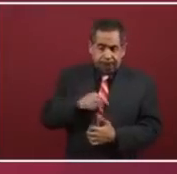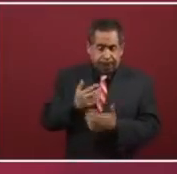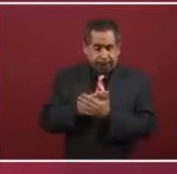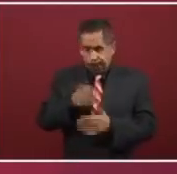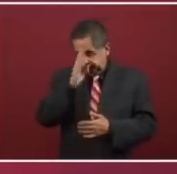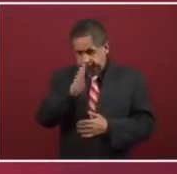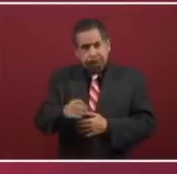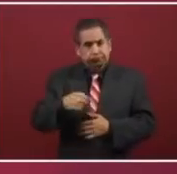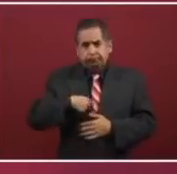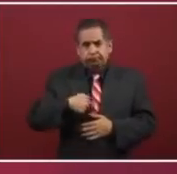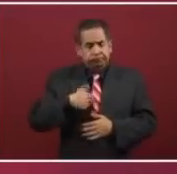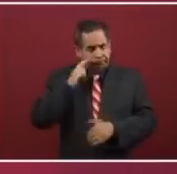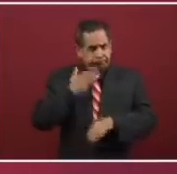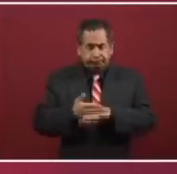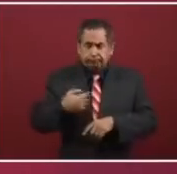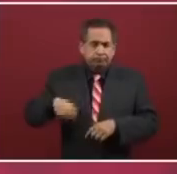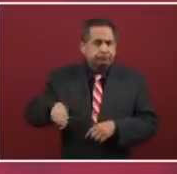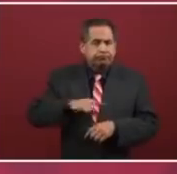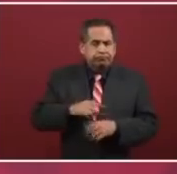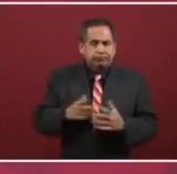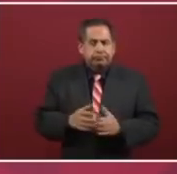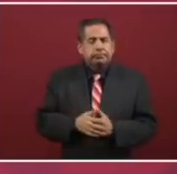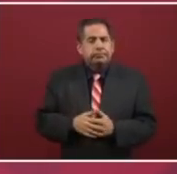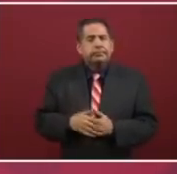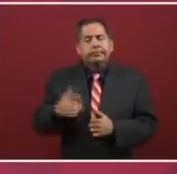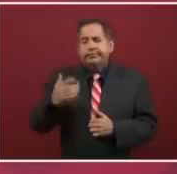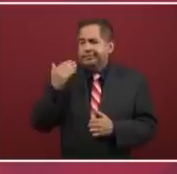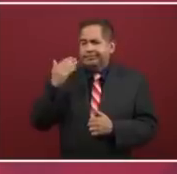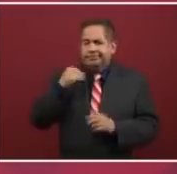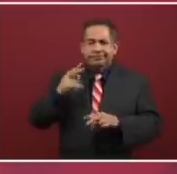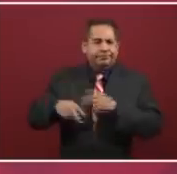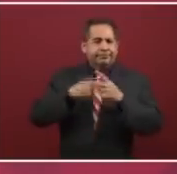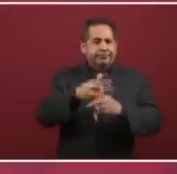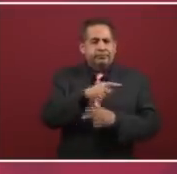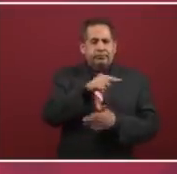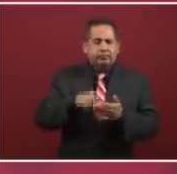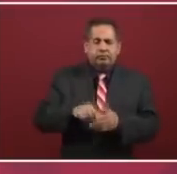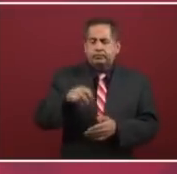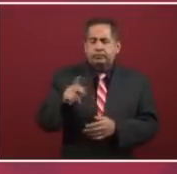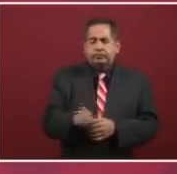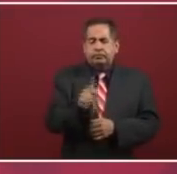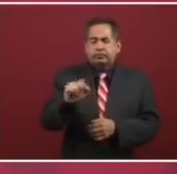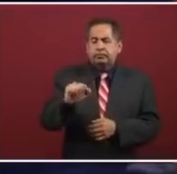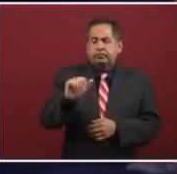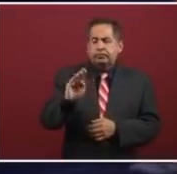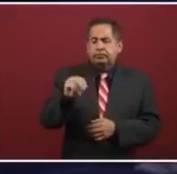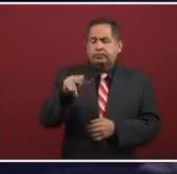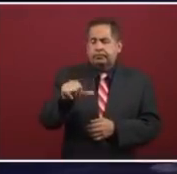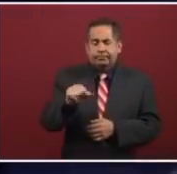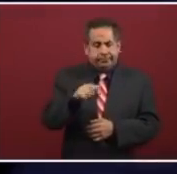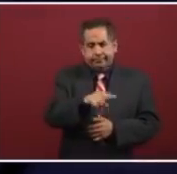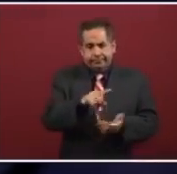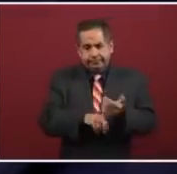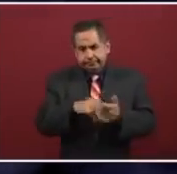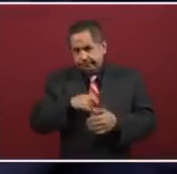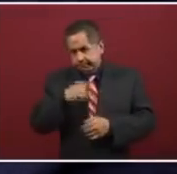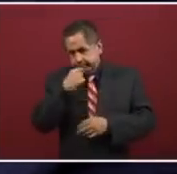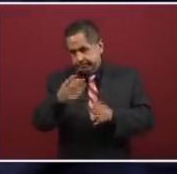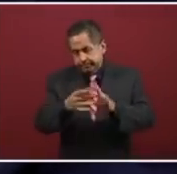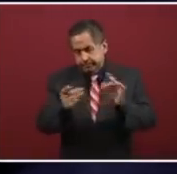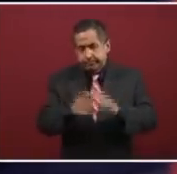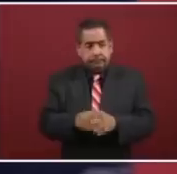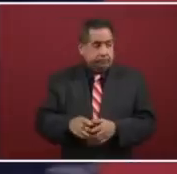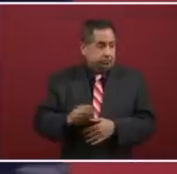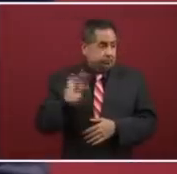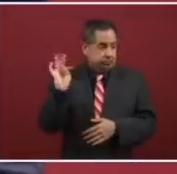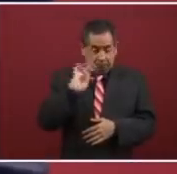en la mina Pasta de Conchos. Ahora que estuve en Sabinas, mencioné que si es